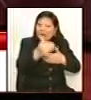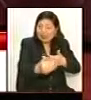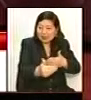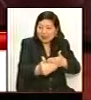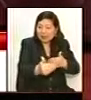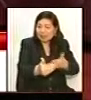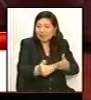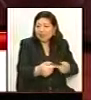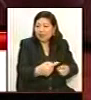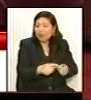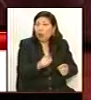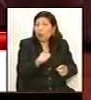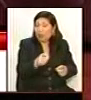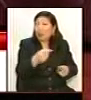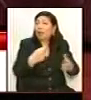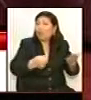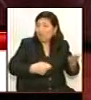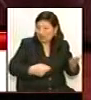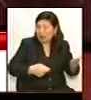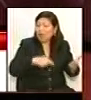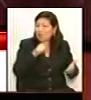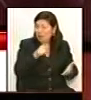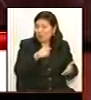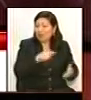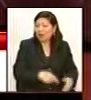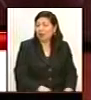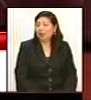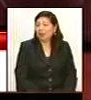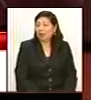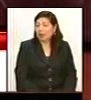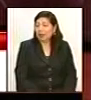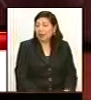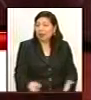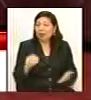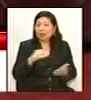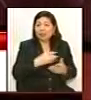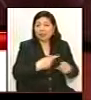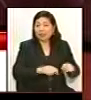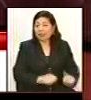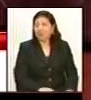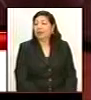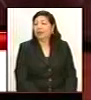duplicidad. Y usted lo ha firmado, y lo ha firmado también